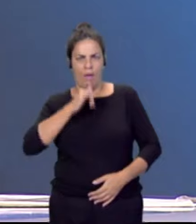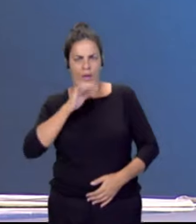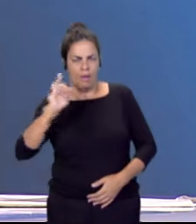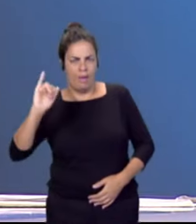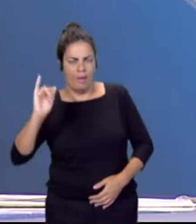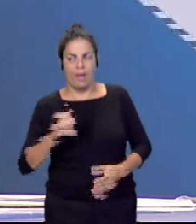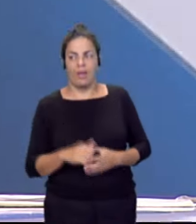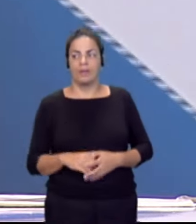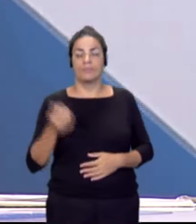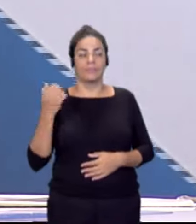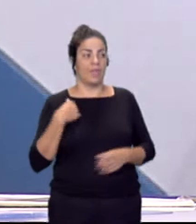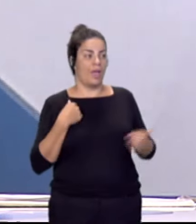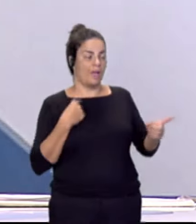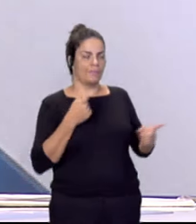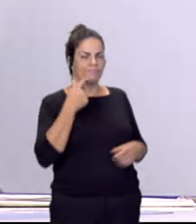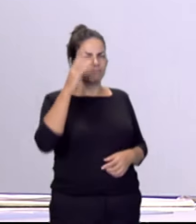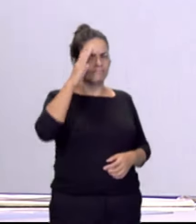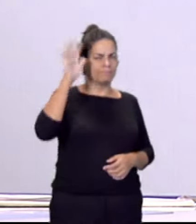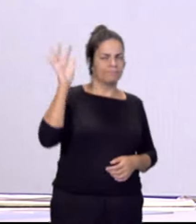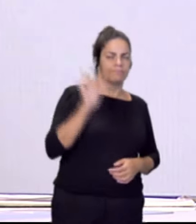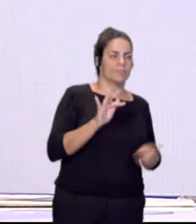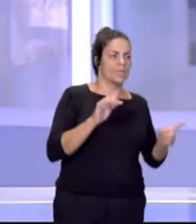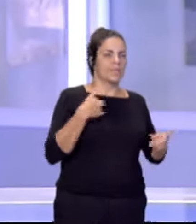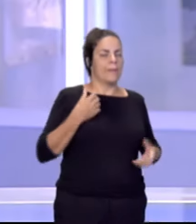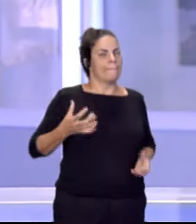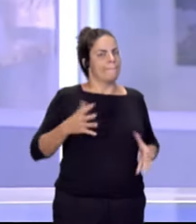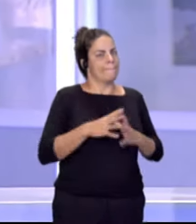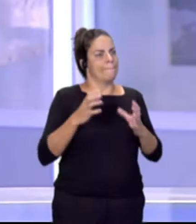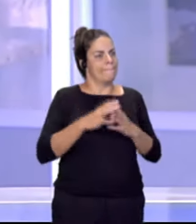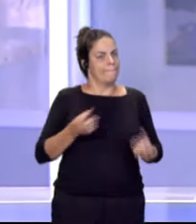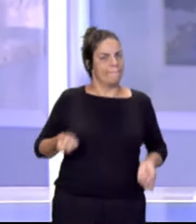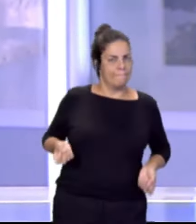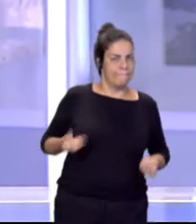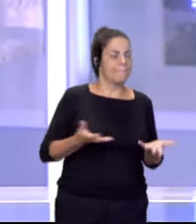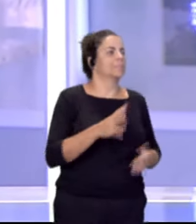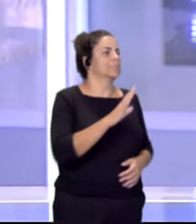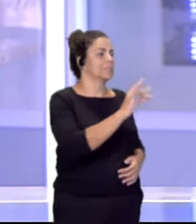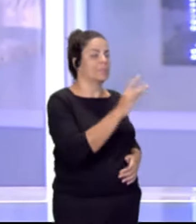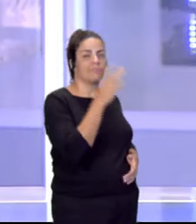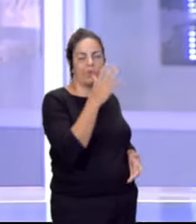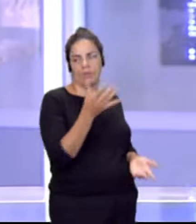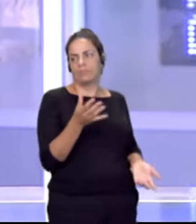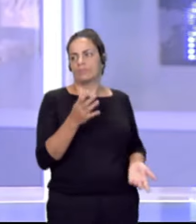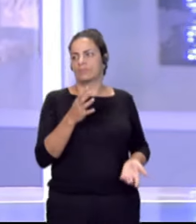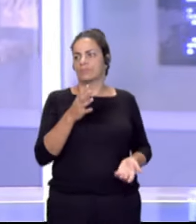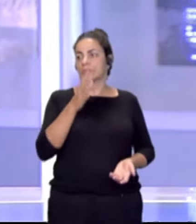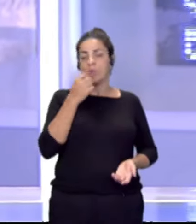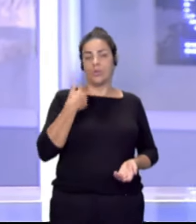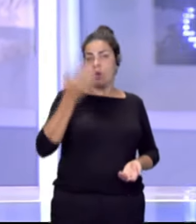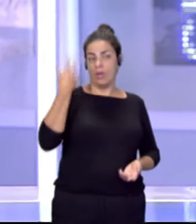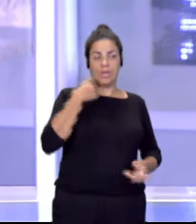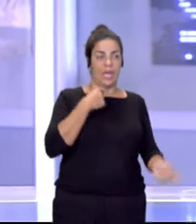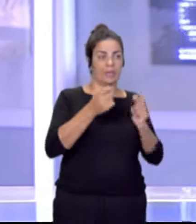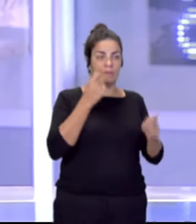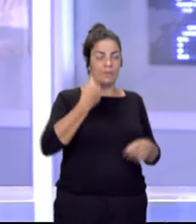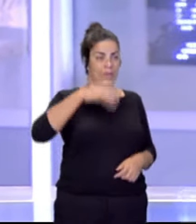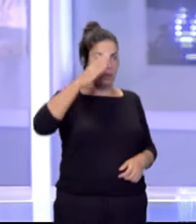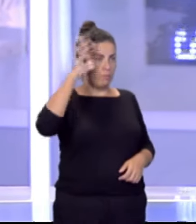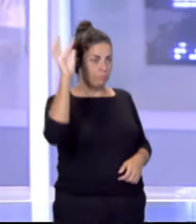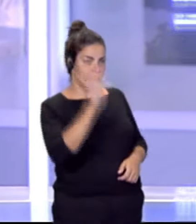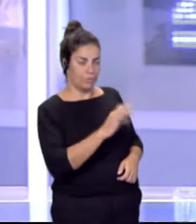a Óscar, que estaba escuchando, ¿no? Sí. Lo que decían y ya no podía contestar. Claro, no, porque en este caso, bueno, pues en principio, además no tuve la oportunidad de escuchar la entrevista, pero yo creo que